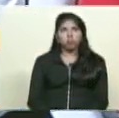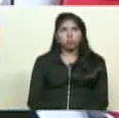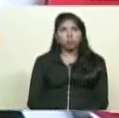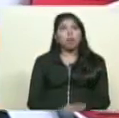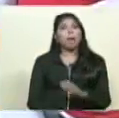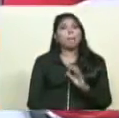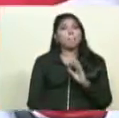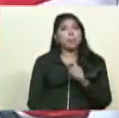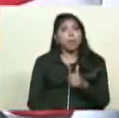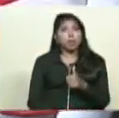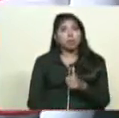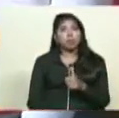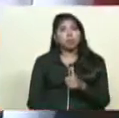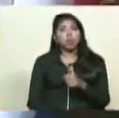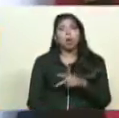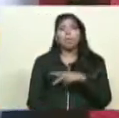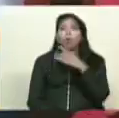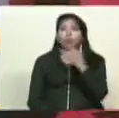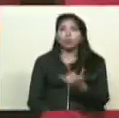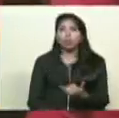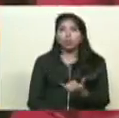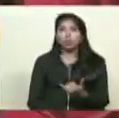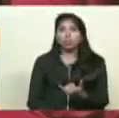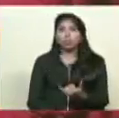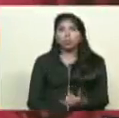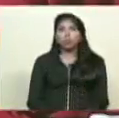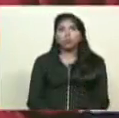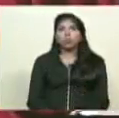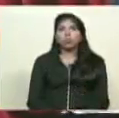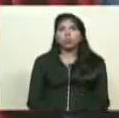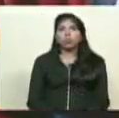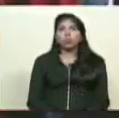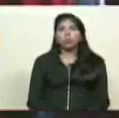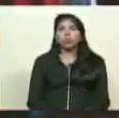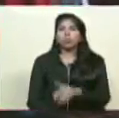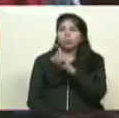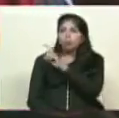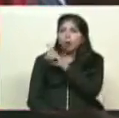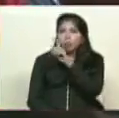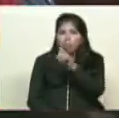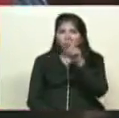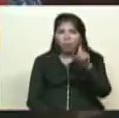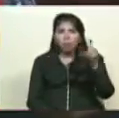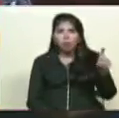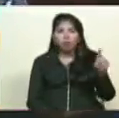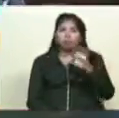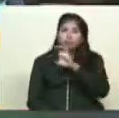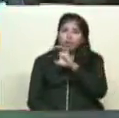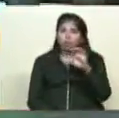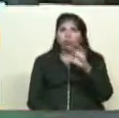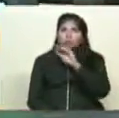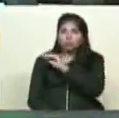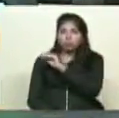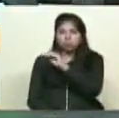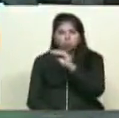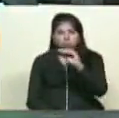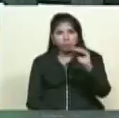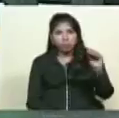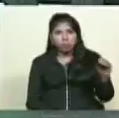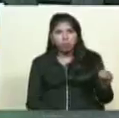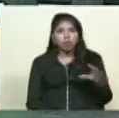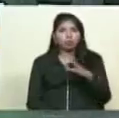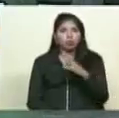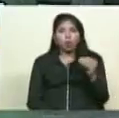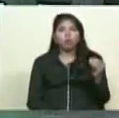arranquemos un plan ambicioso de formación y educación para la construcción del